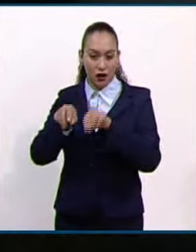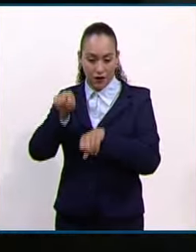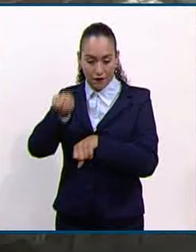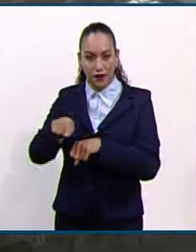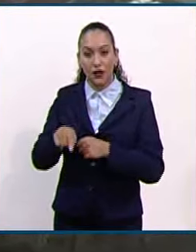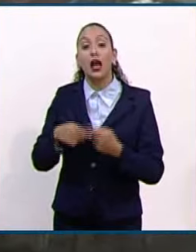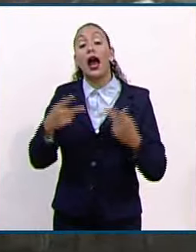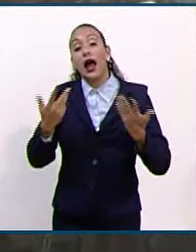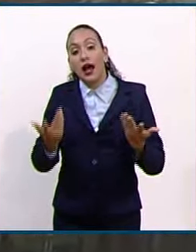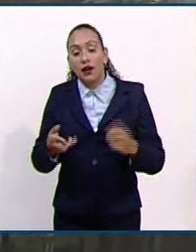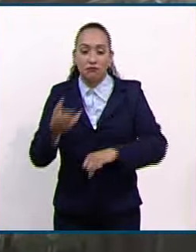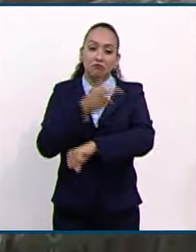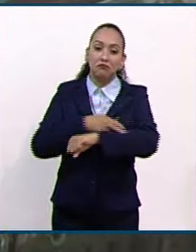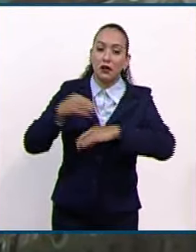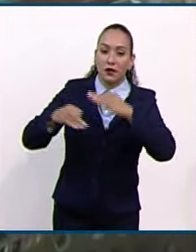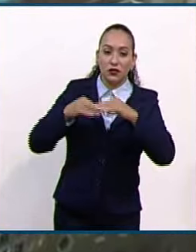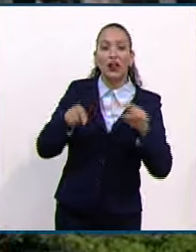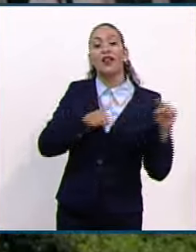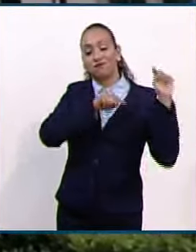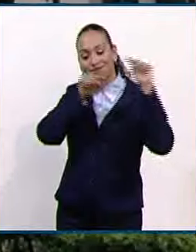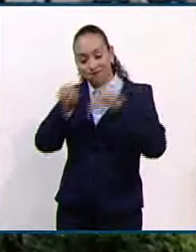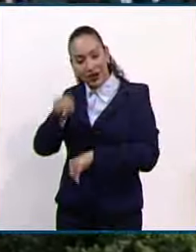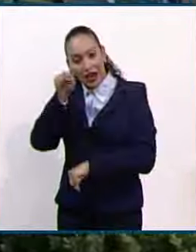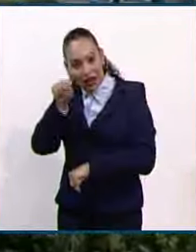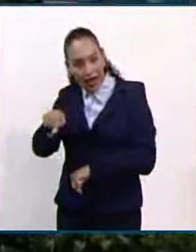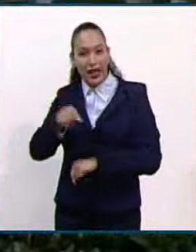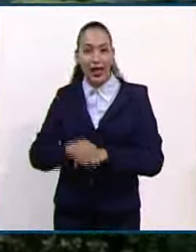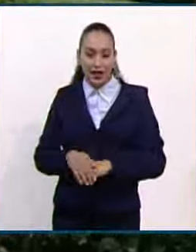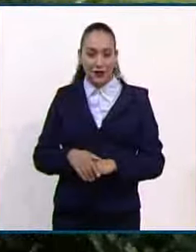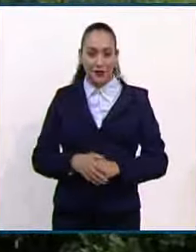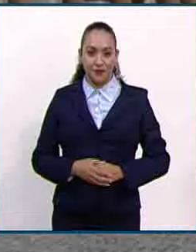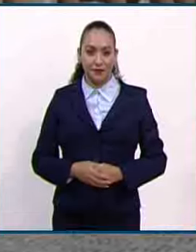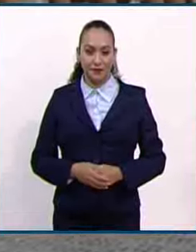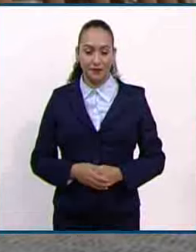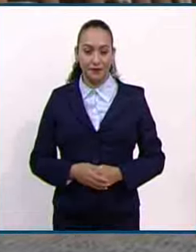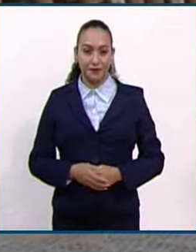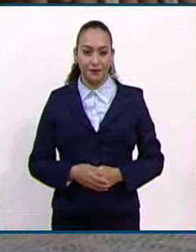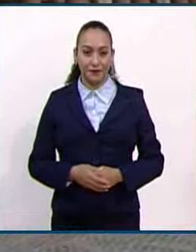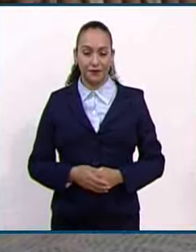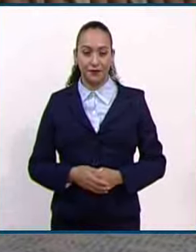dicho juzgado deberán dirigirse y realizarse en el domicilio señalado.